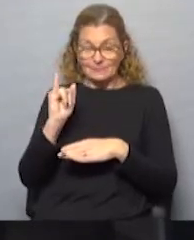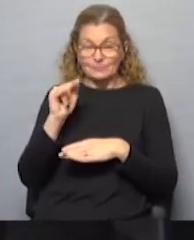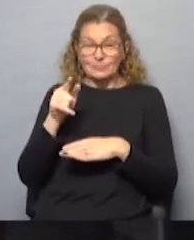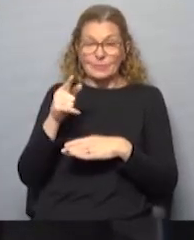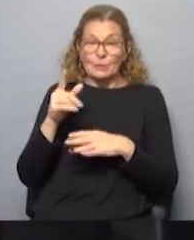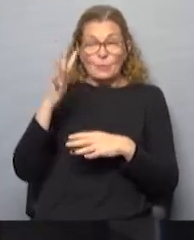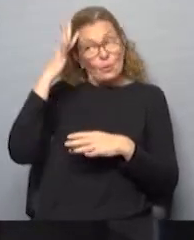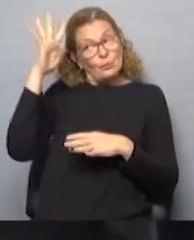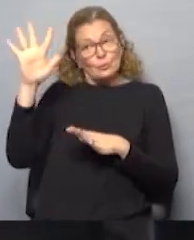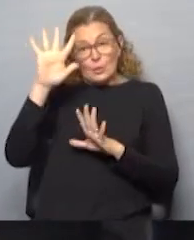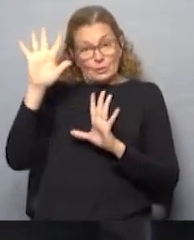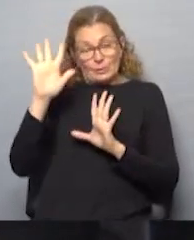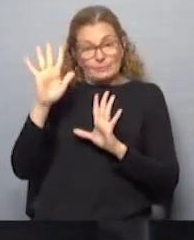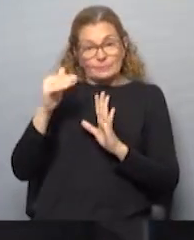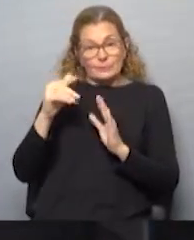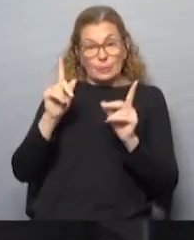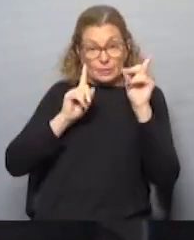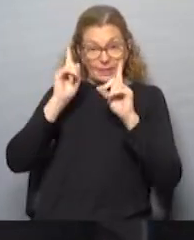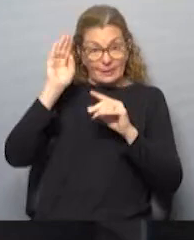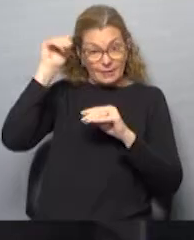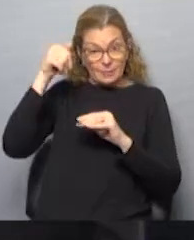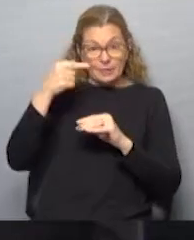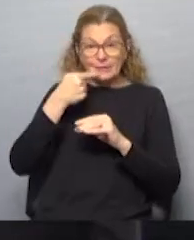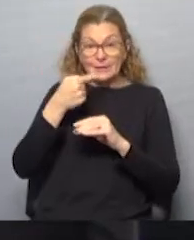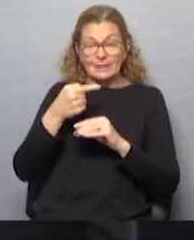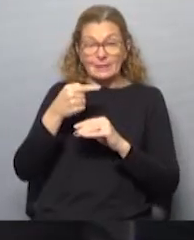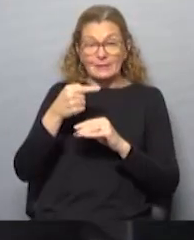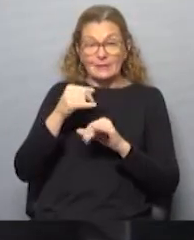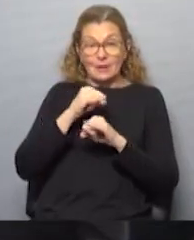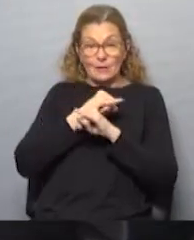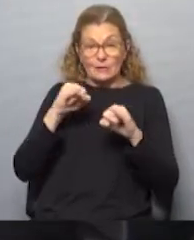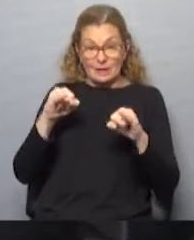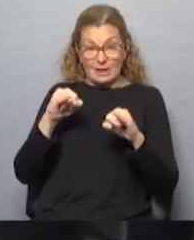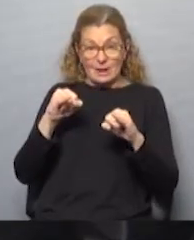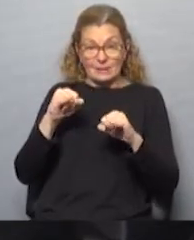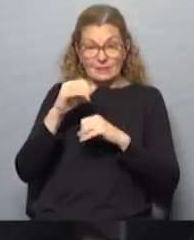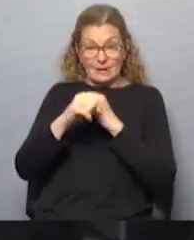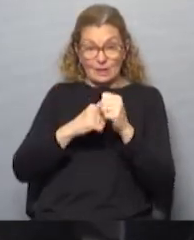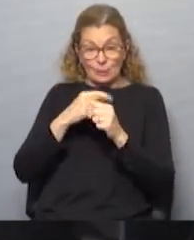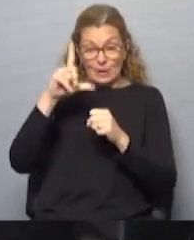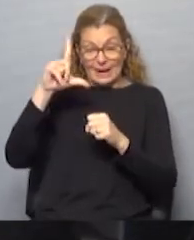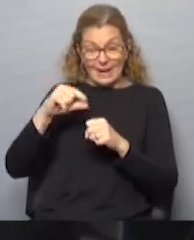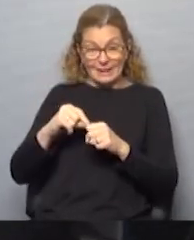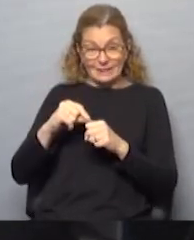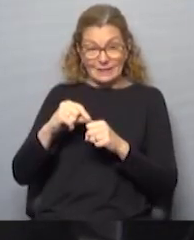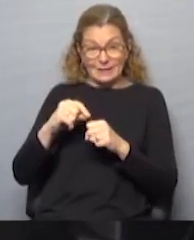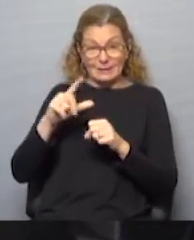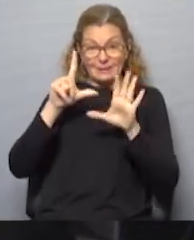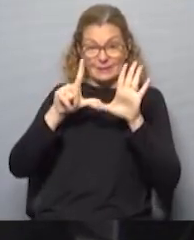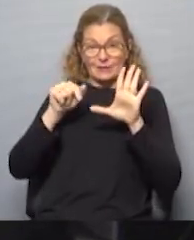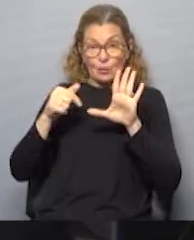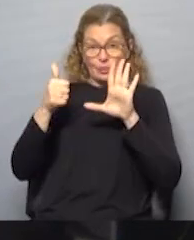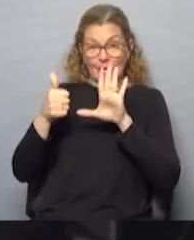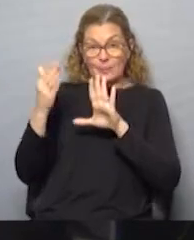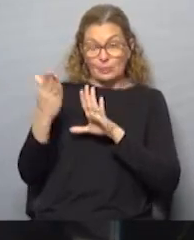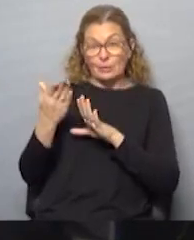siendo un sueño mientras que desde la universidad de la república se advierte que para el final del periodo van a tener una caída del presupuesto real del 76 por